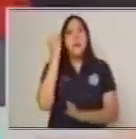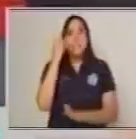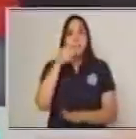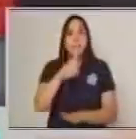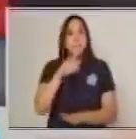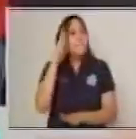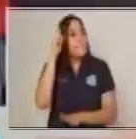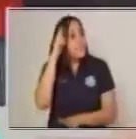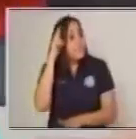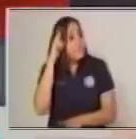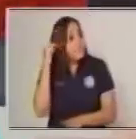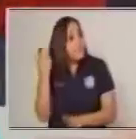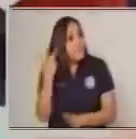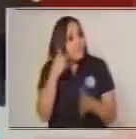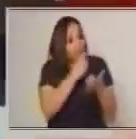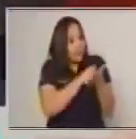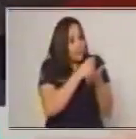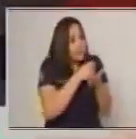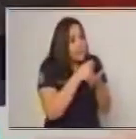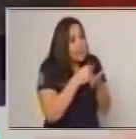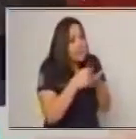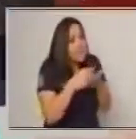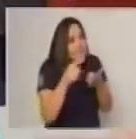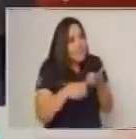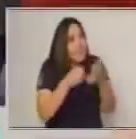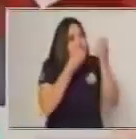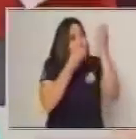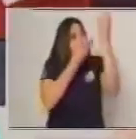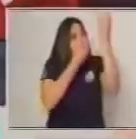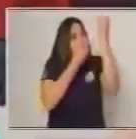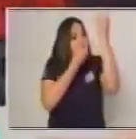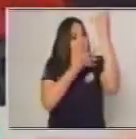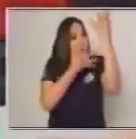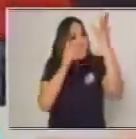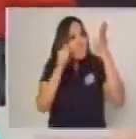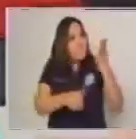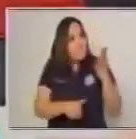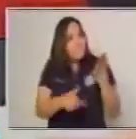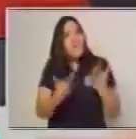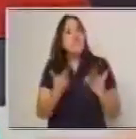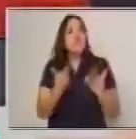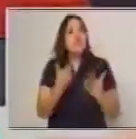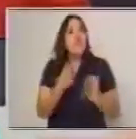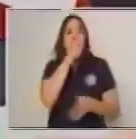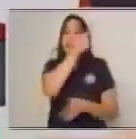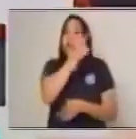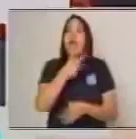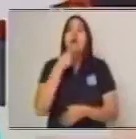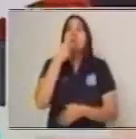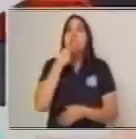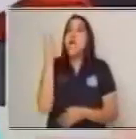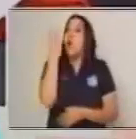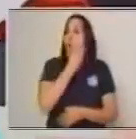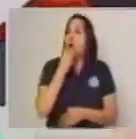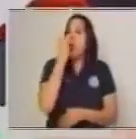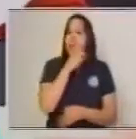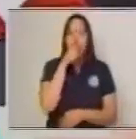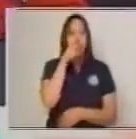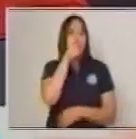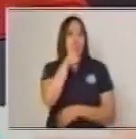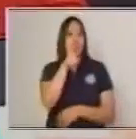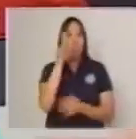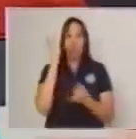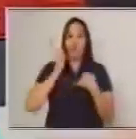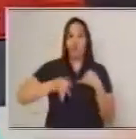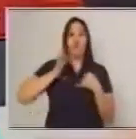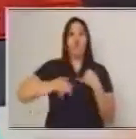se recuerdan que vamos a tomar apuntes de la información que viene oral, bueno, entonces